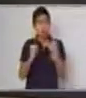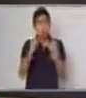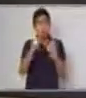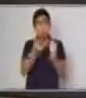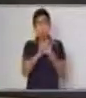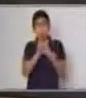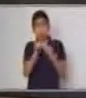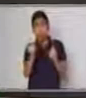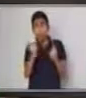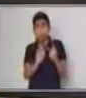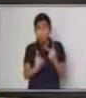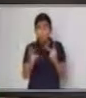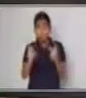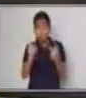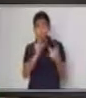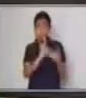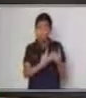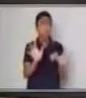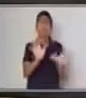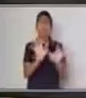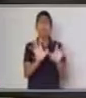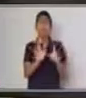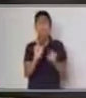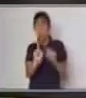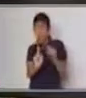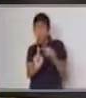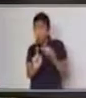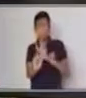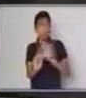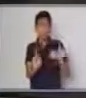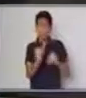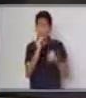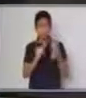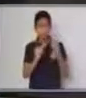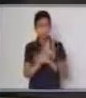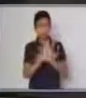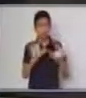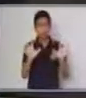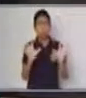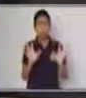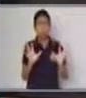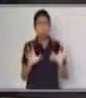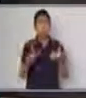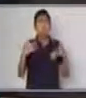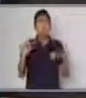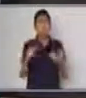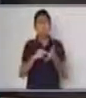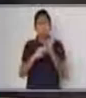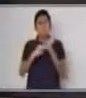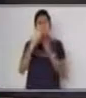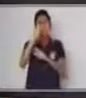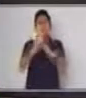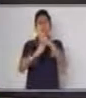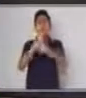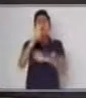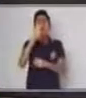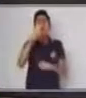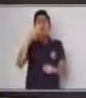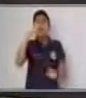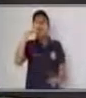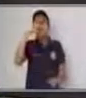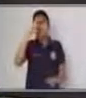descomponer el número 30 en sus factores primos. ¿Por qué factores?